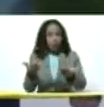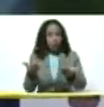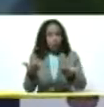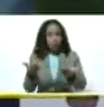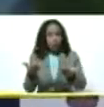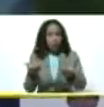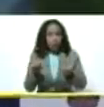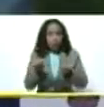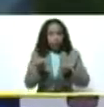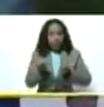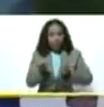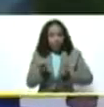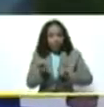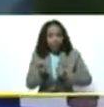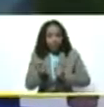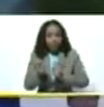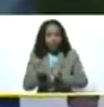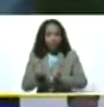pretendido